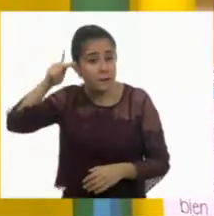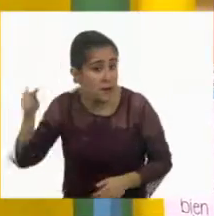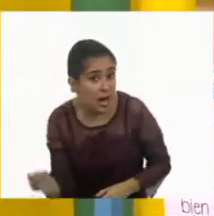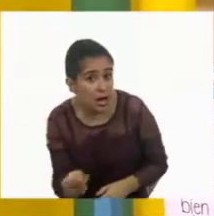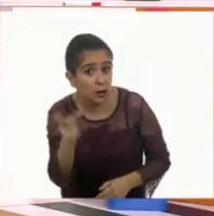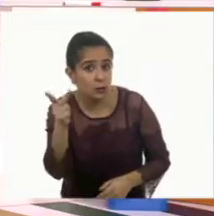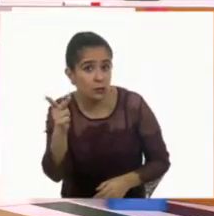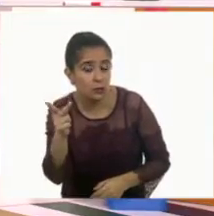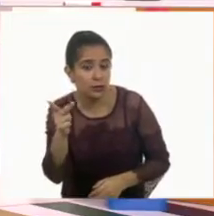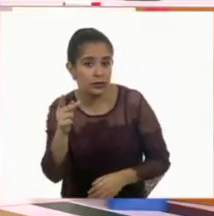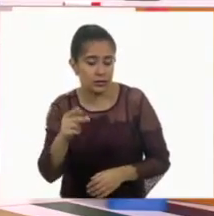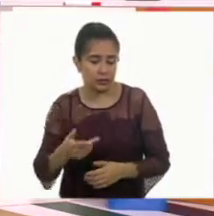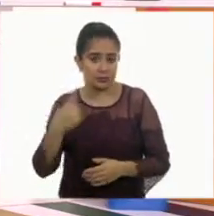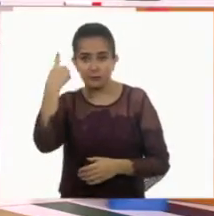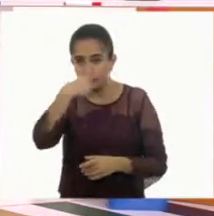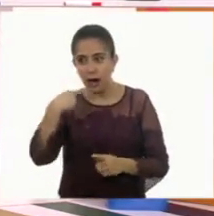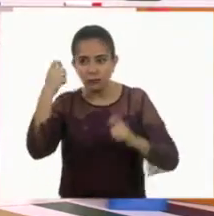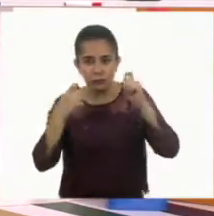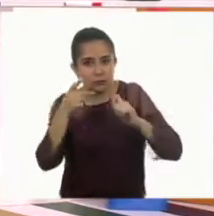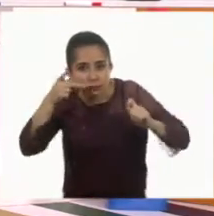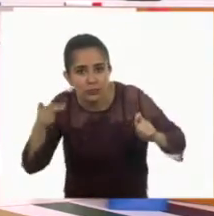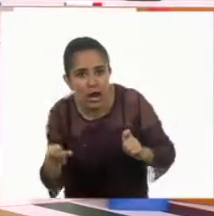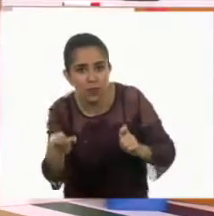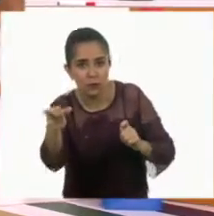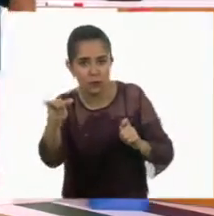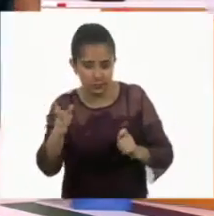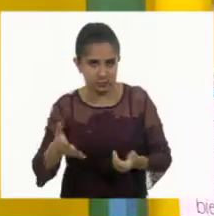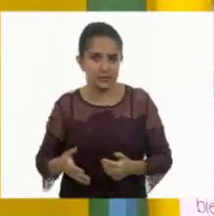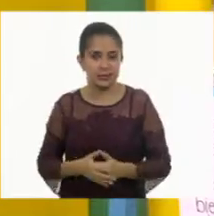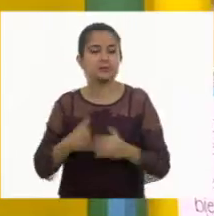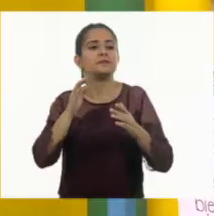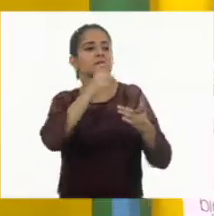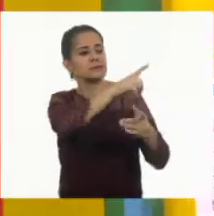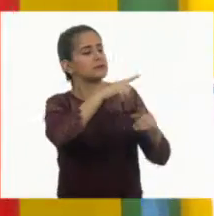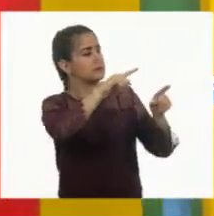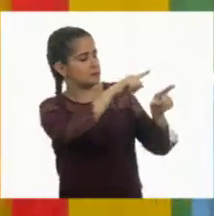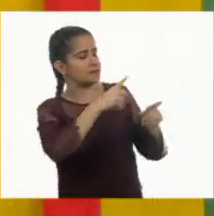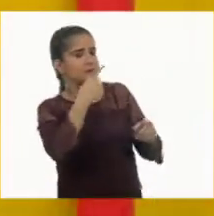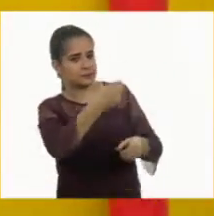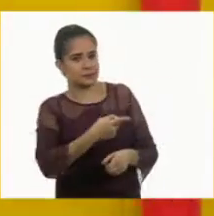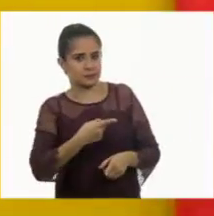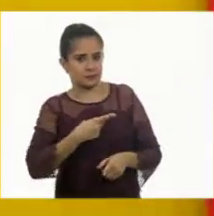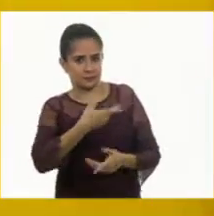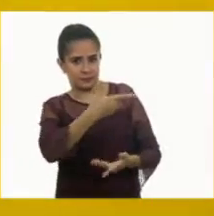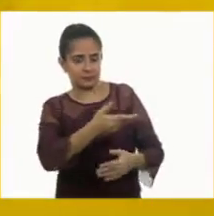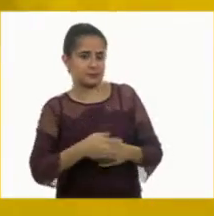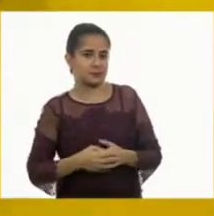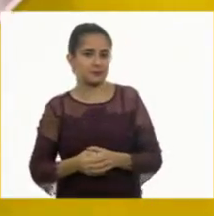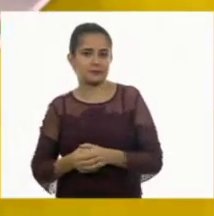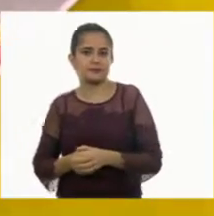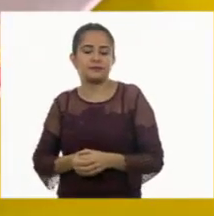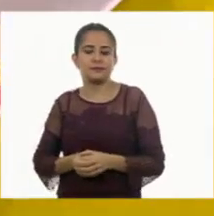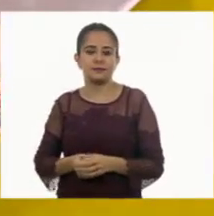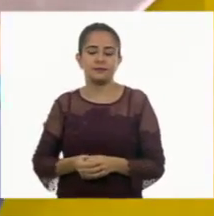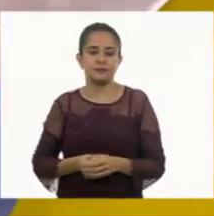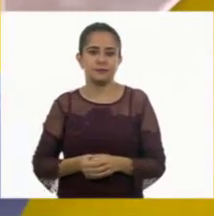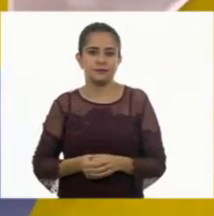Muy bien. A ver, tú haz el ejercicio con los bloques que están allá. ¿Sí? Ajá, voy a decir